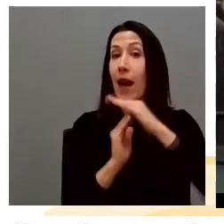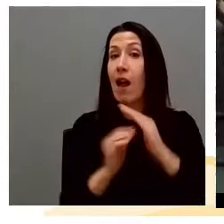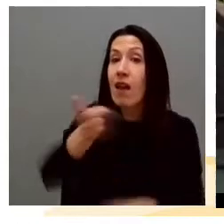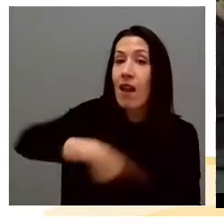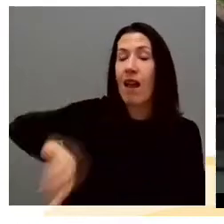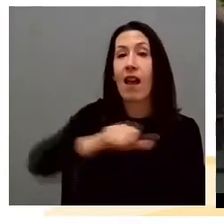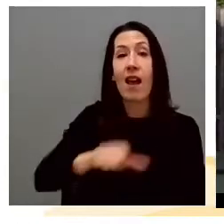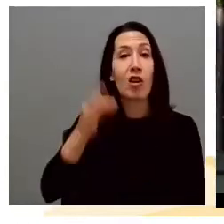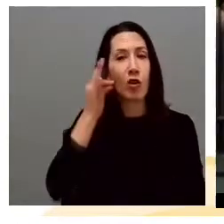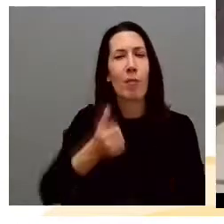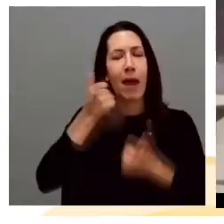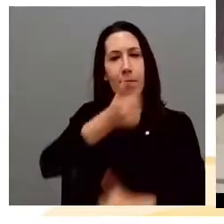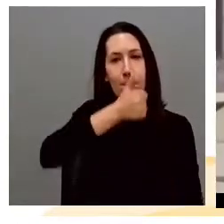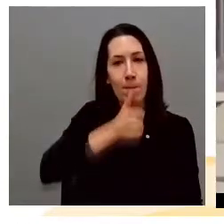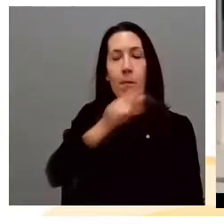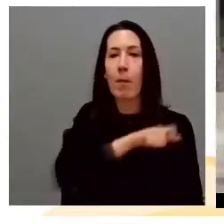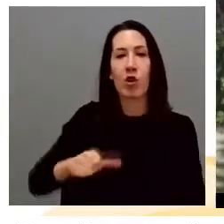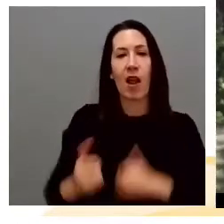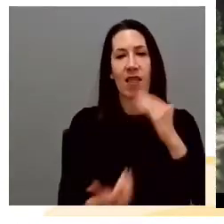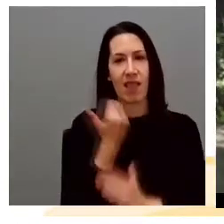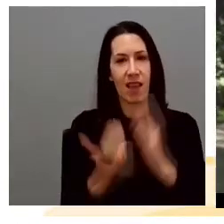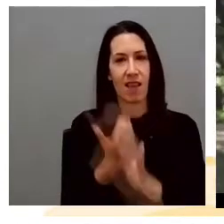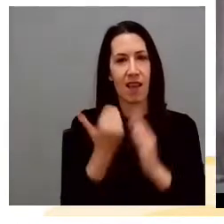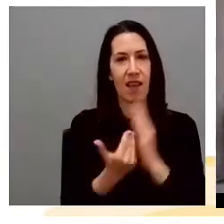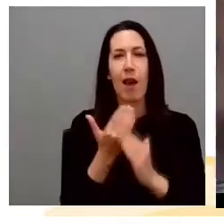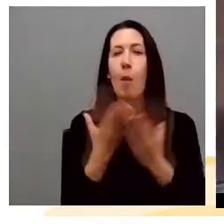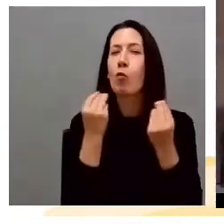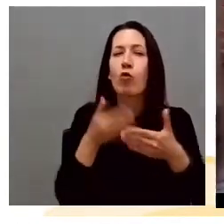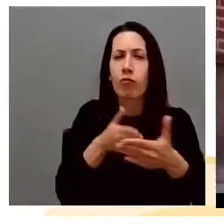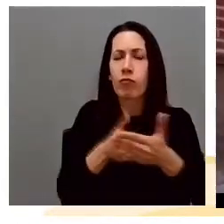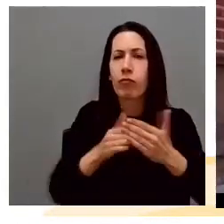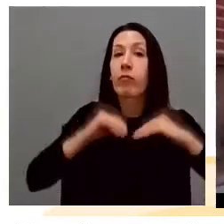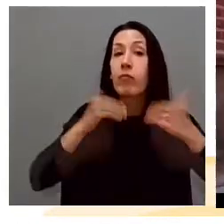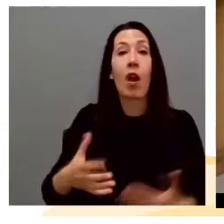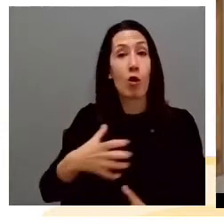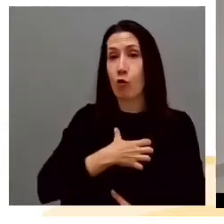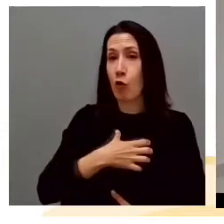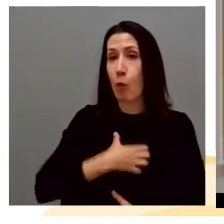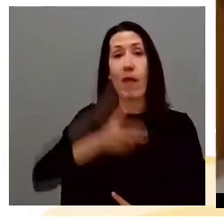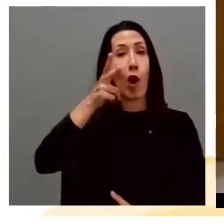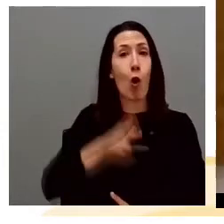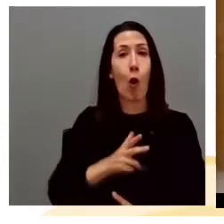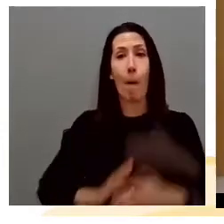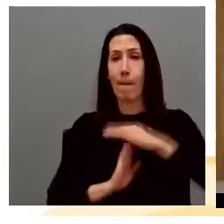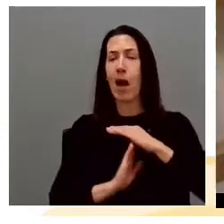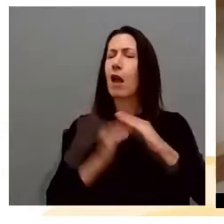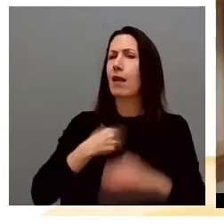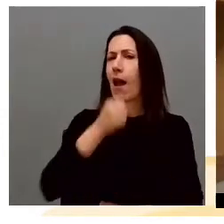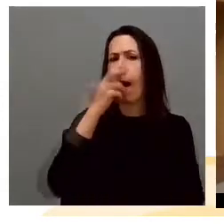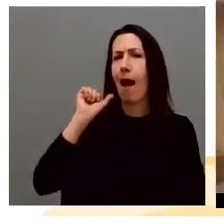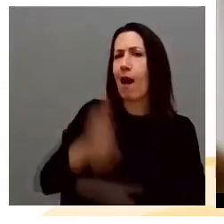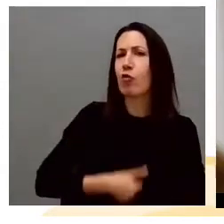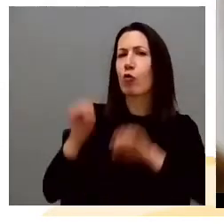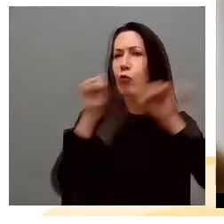han tenido que resistir. Personas que cada día esquivan mil obstáculos. No pueden permitirse el lujo de parar. Llevan años luchando por sus